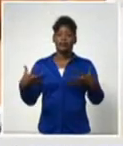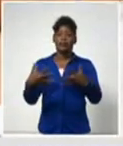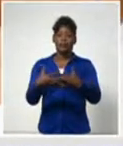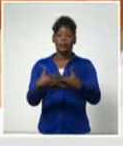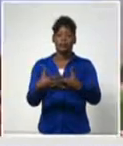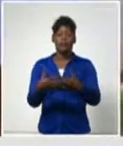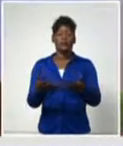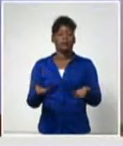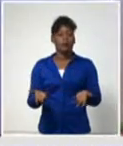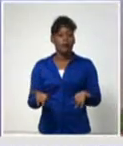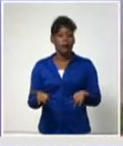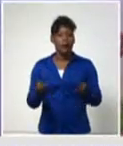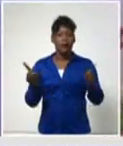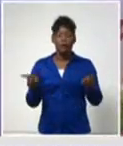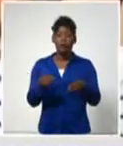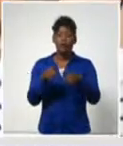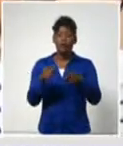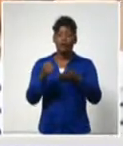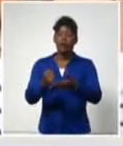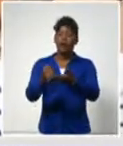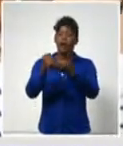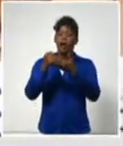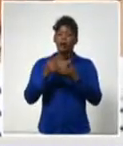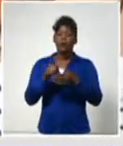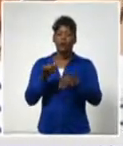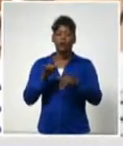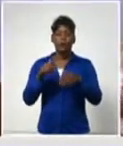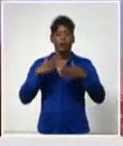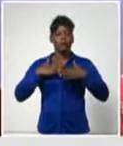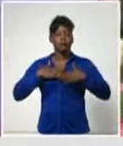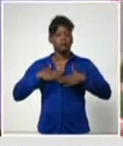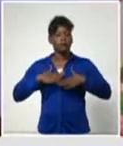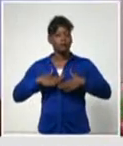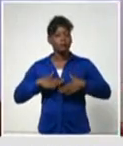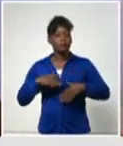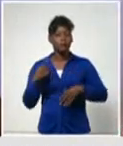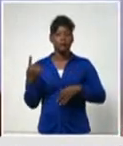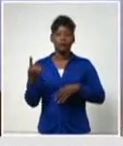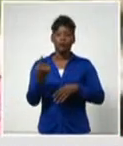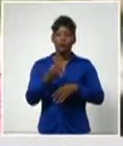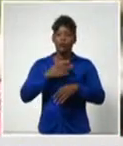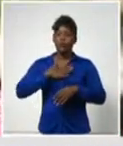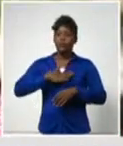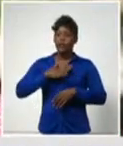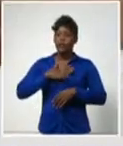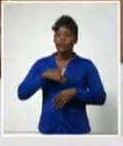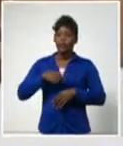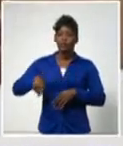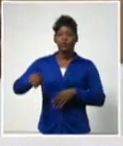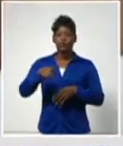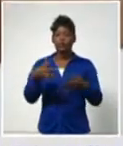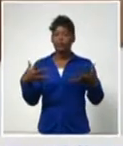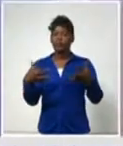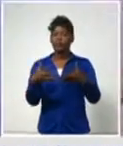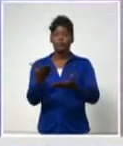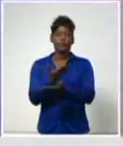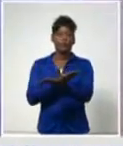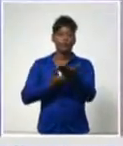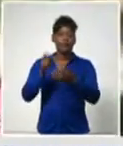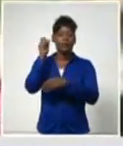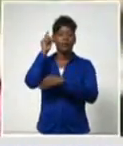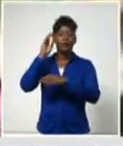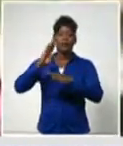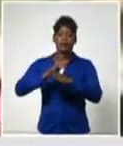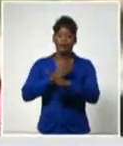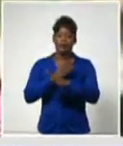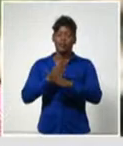en un medicamento sin efectos secundarios. Ayuda a normalizar la vida, a buscar alianzas y compartir experiencias. Por